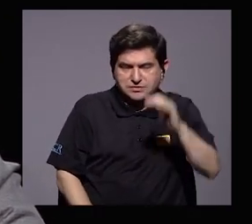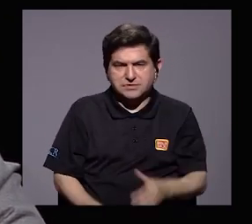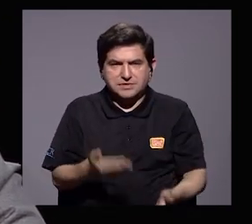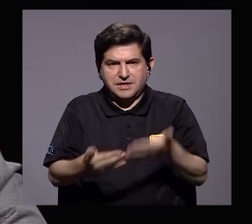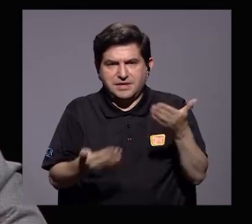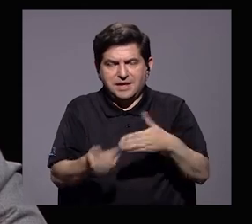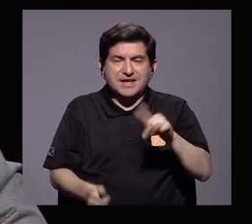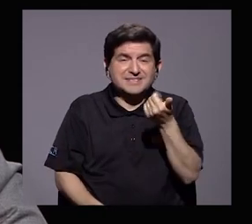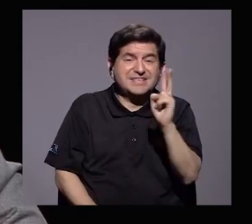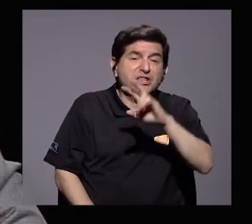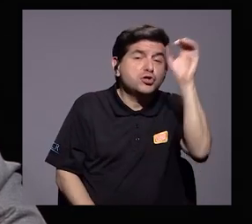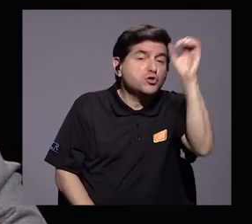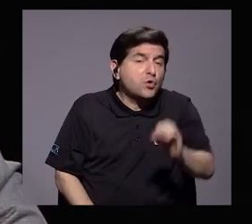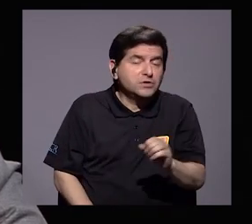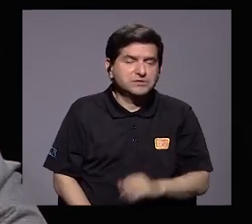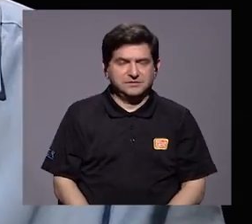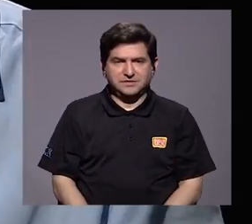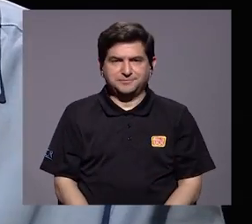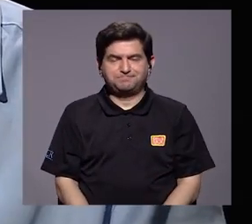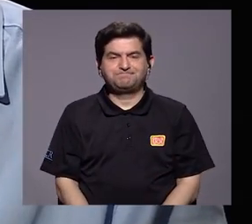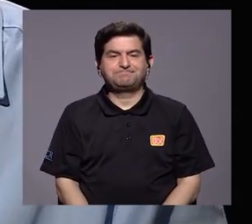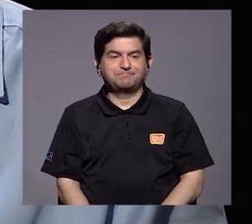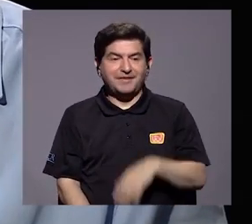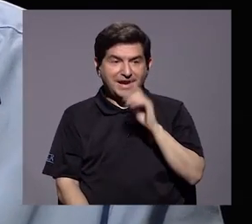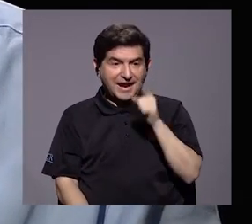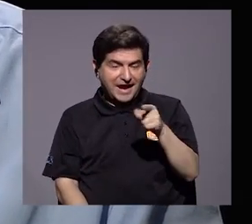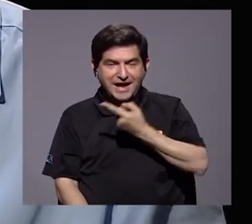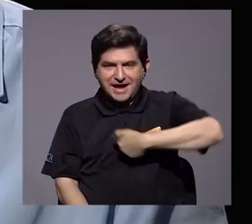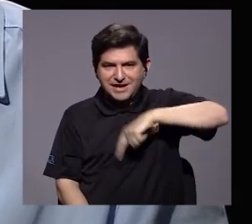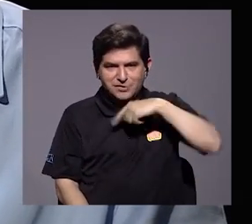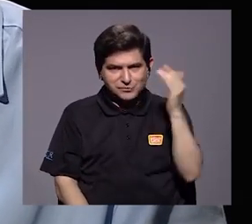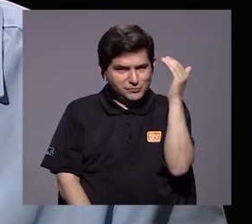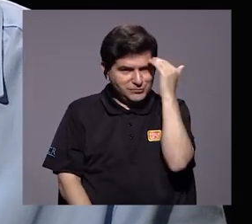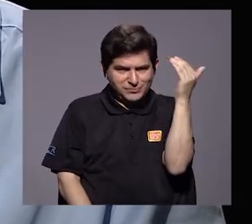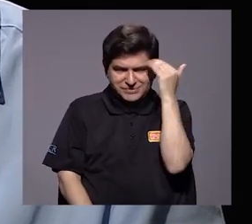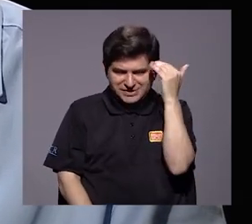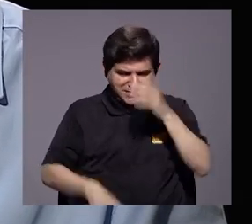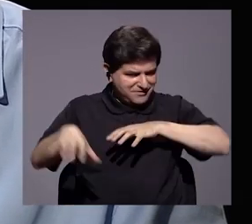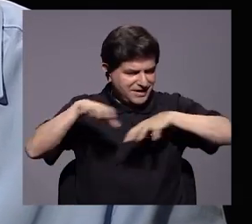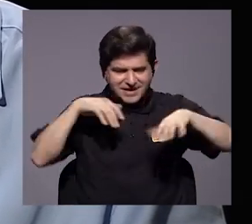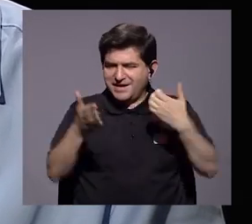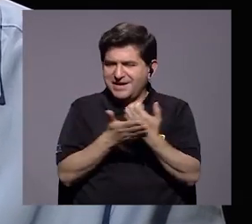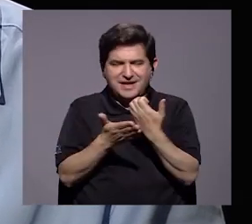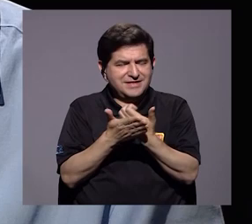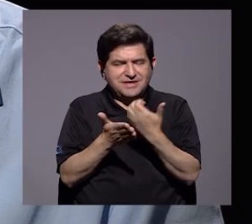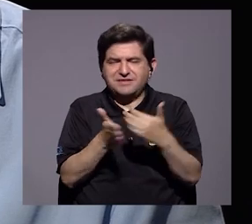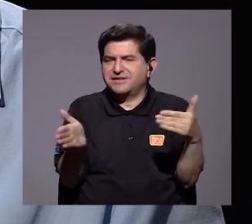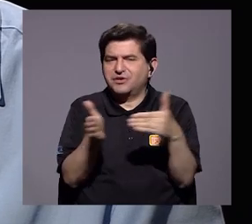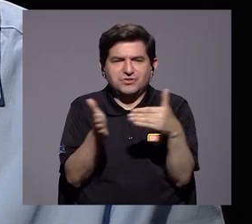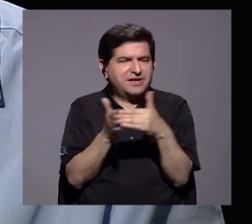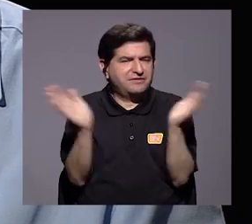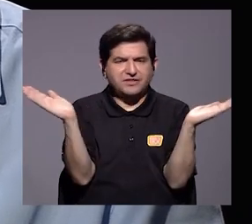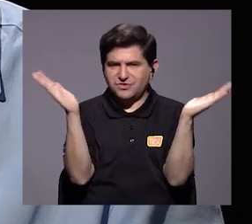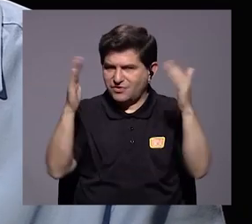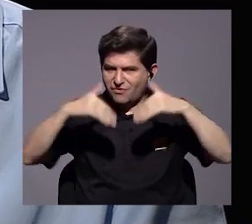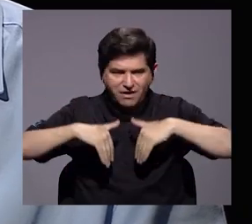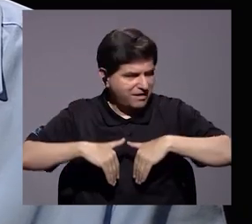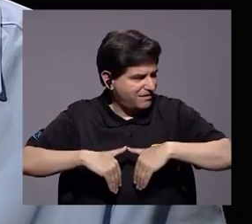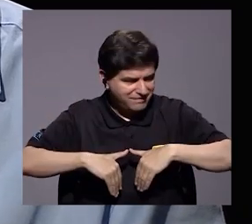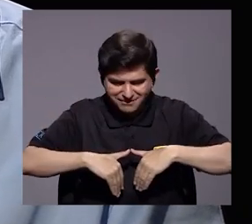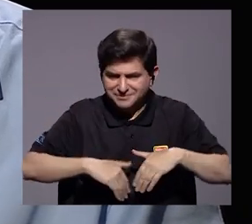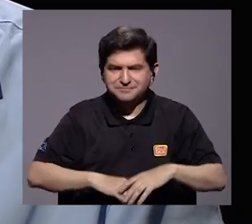encontrar casi un 12 por ciento bueno precisamente ahí es donde vemos que no hay tal reactivación económica